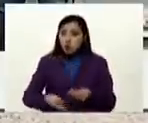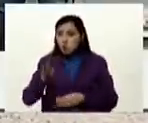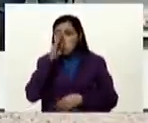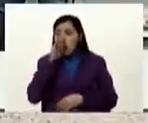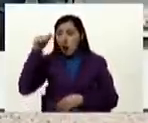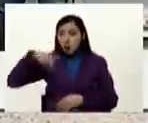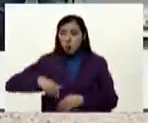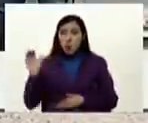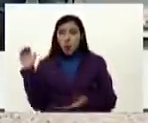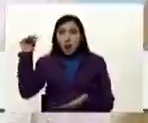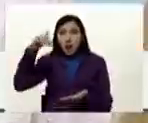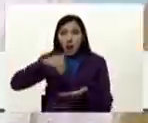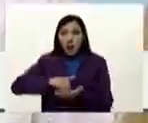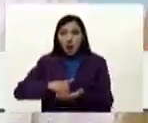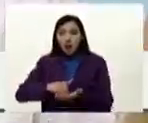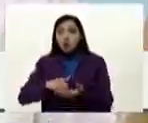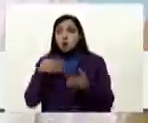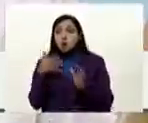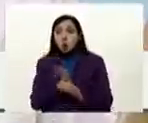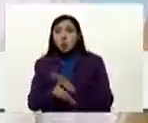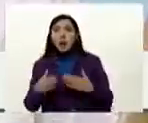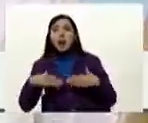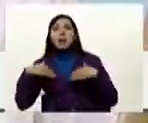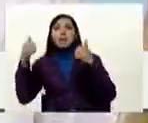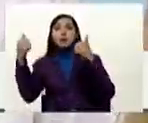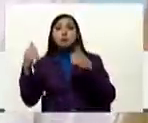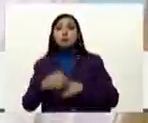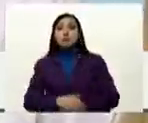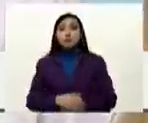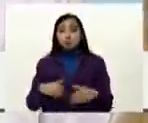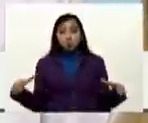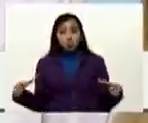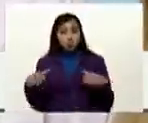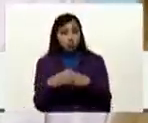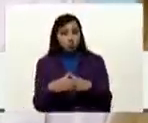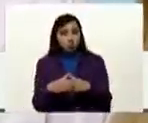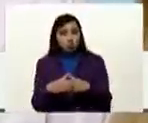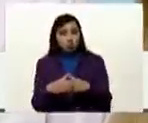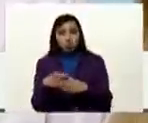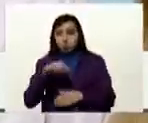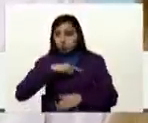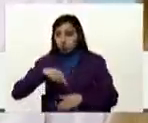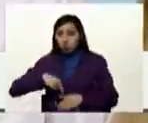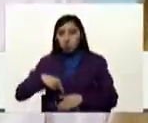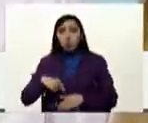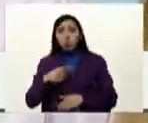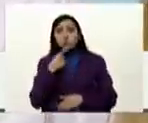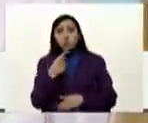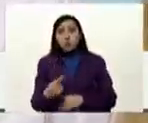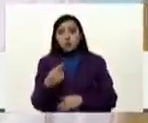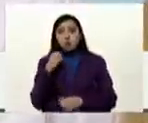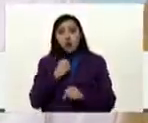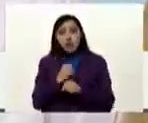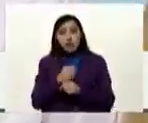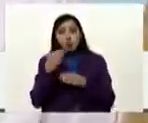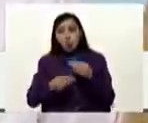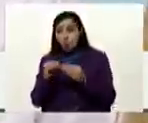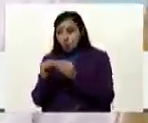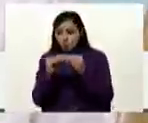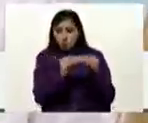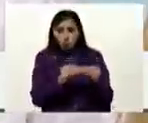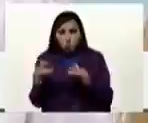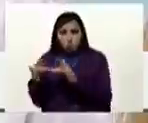Aragua en lo que ha sido la salud. Aquí con el comando hemos incluso logrado, hoy podemos decir que con la rehabilitación de estos